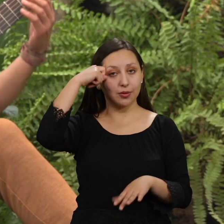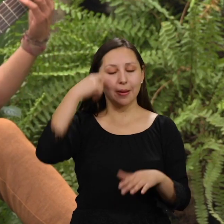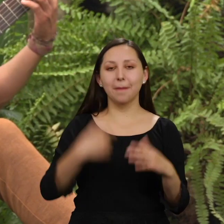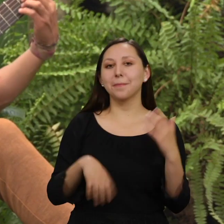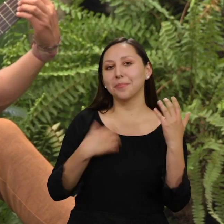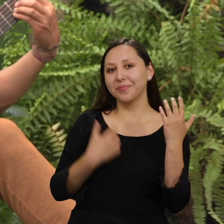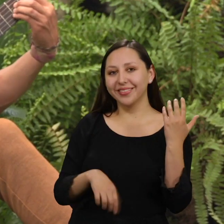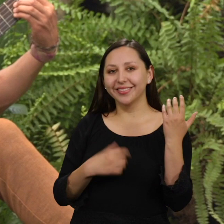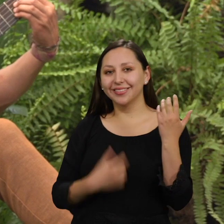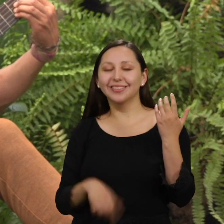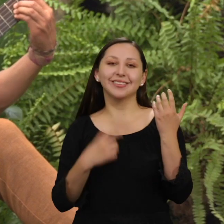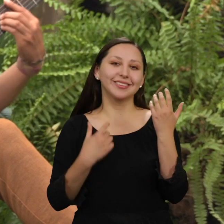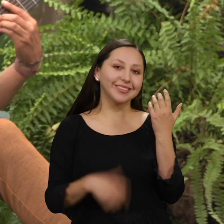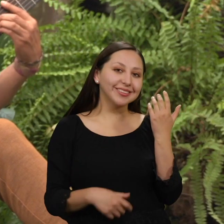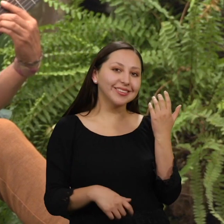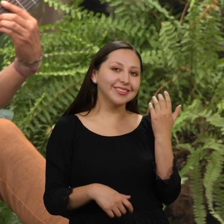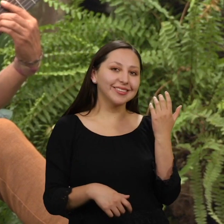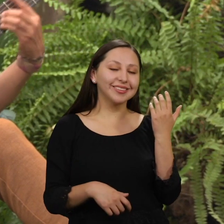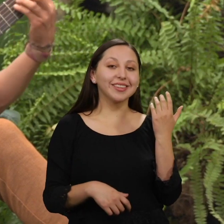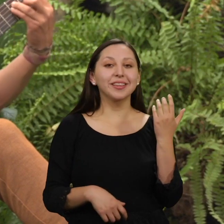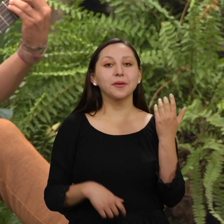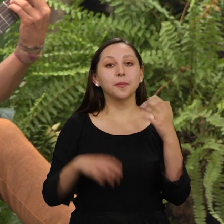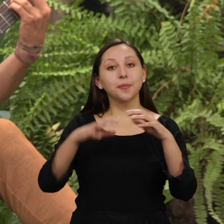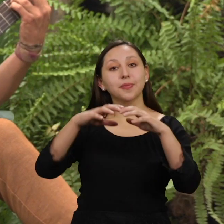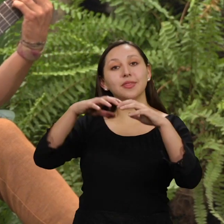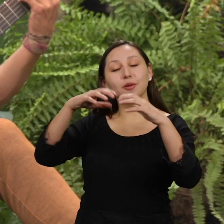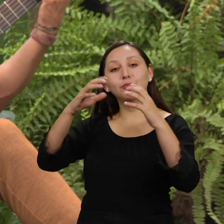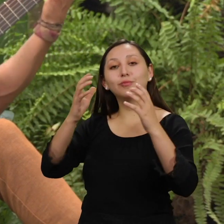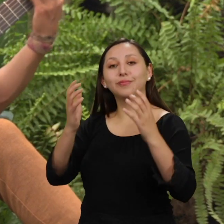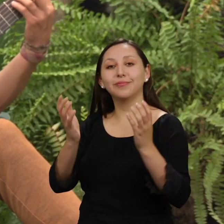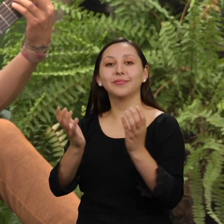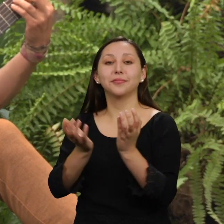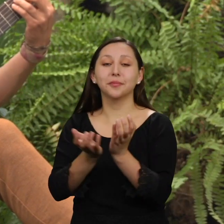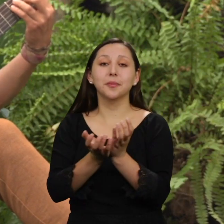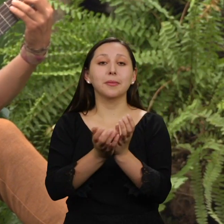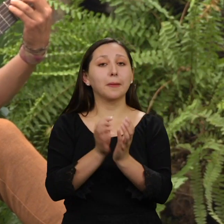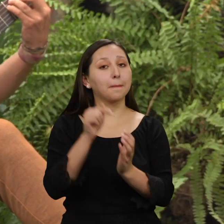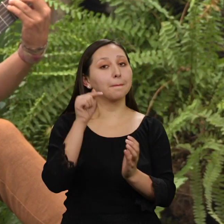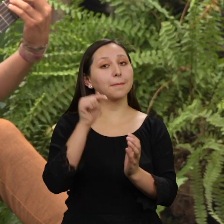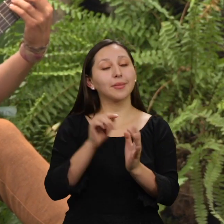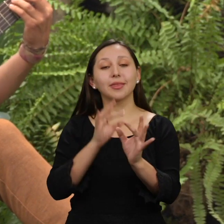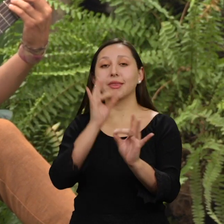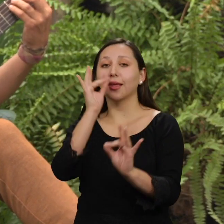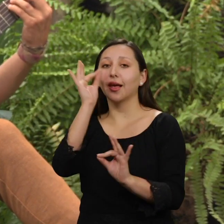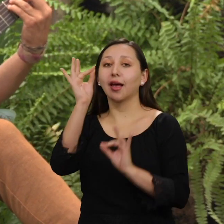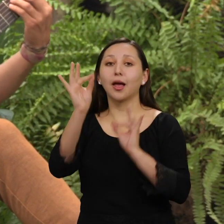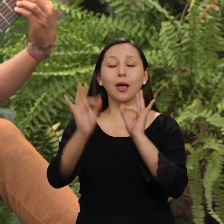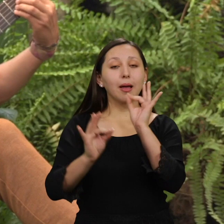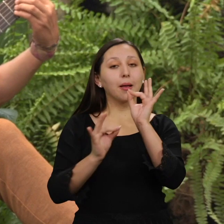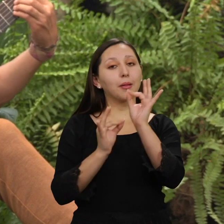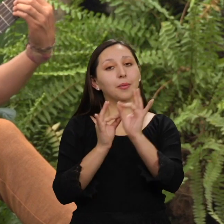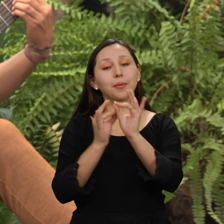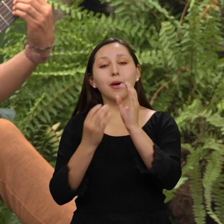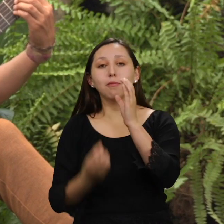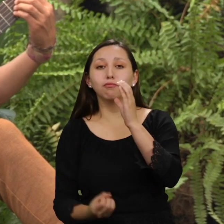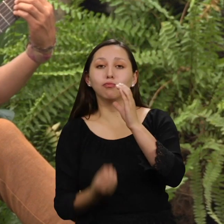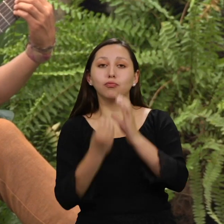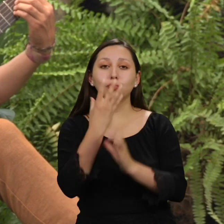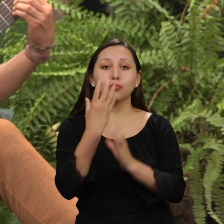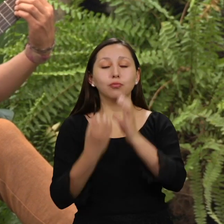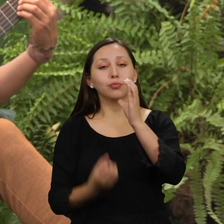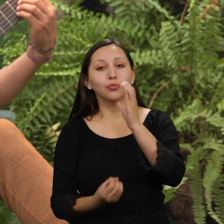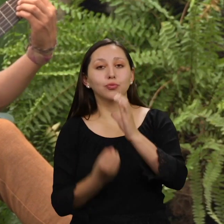siempre que Parará, parará, pao El mundo es un lugar perfecto para